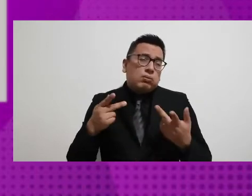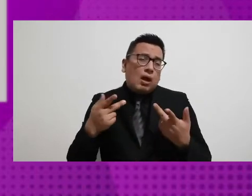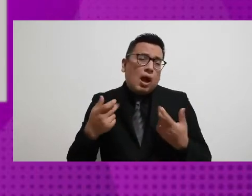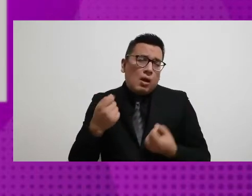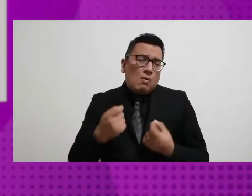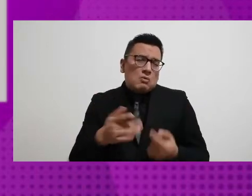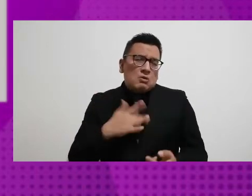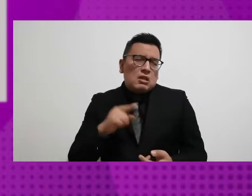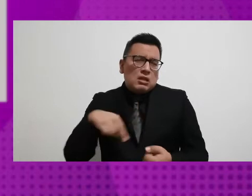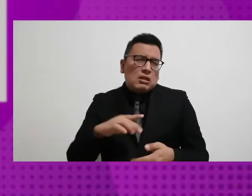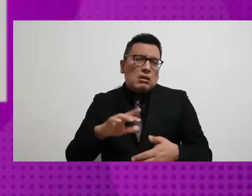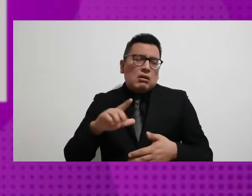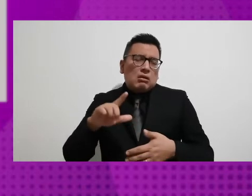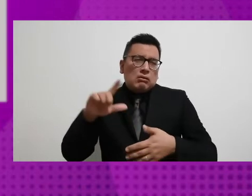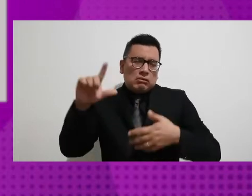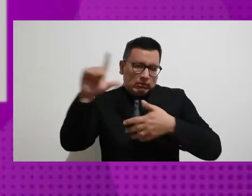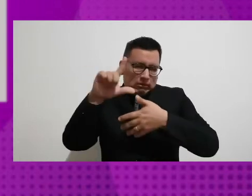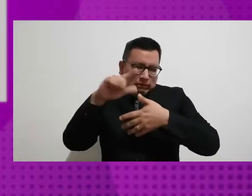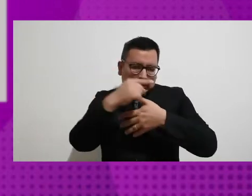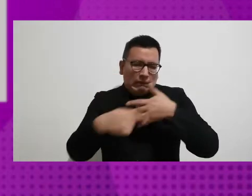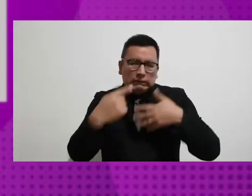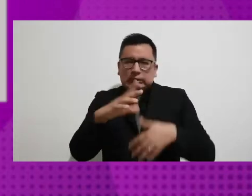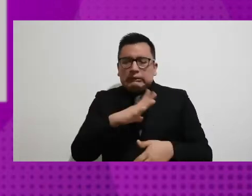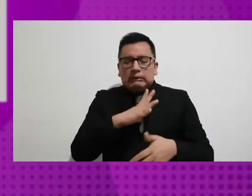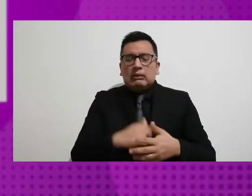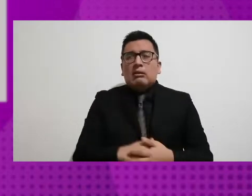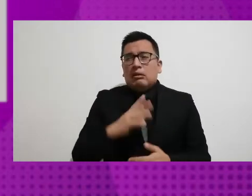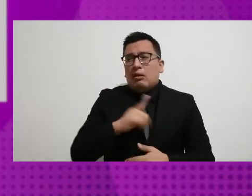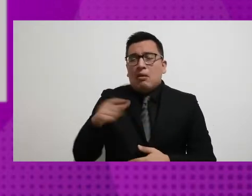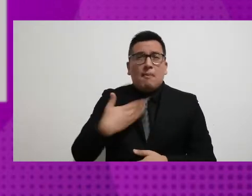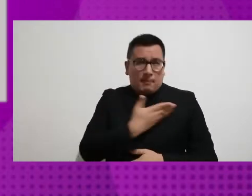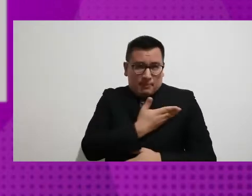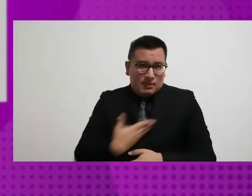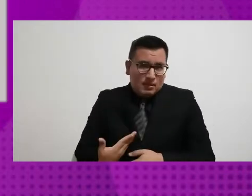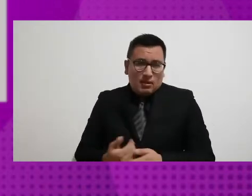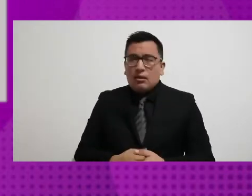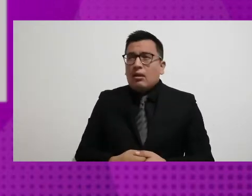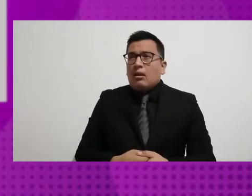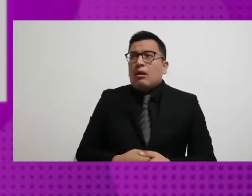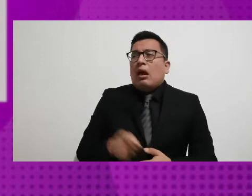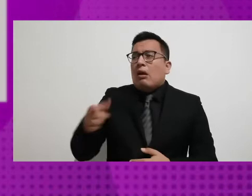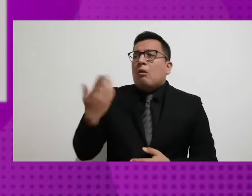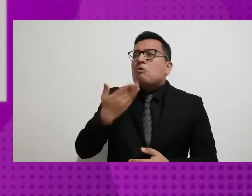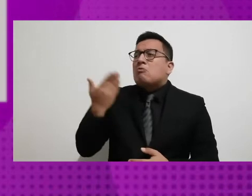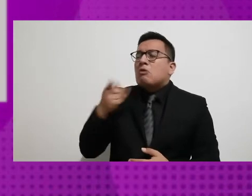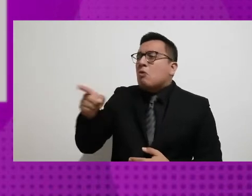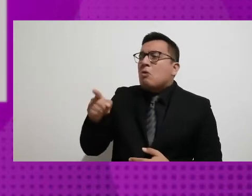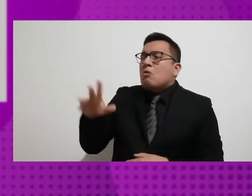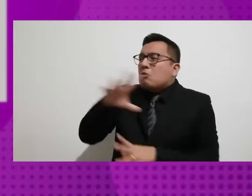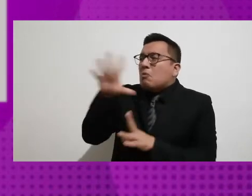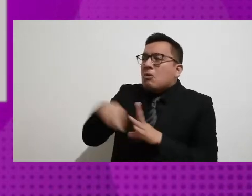a los federalismos latinoamericanos, que sí hay un sistema federal, pero ya en la práctica tendemos